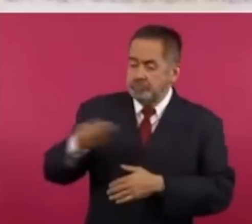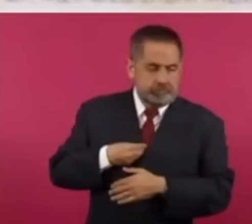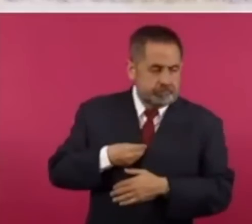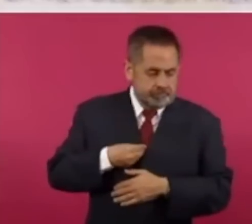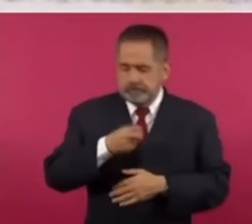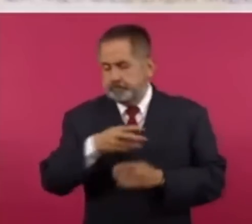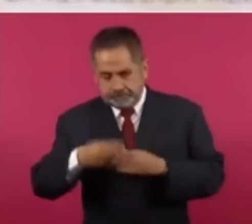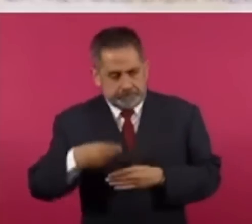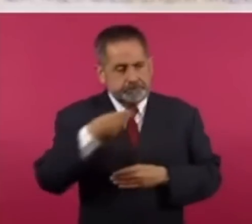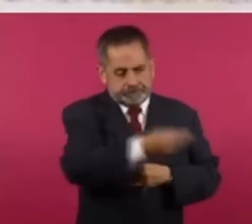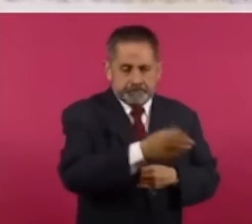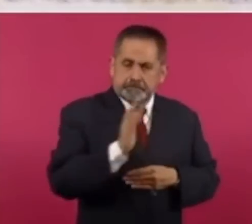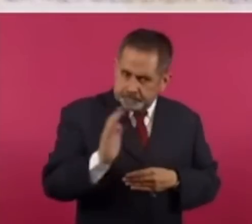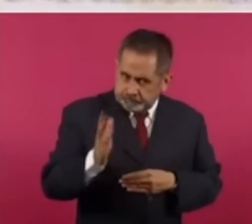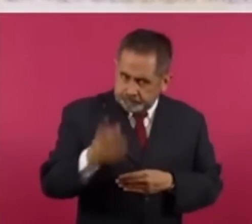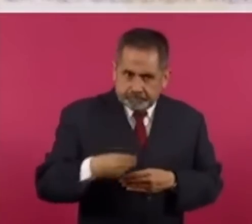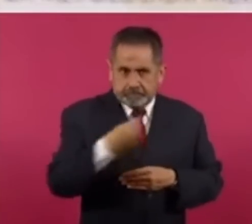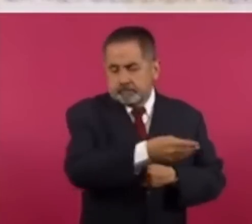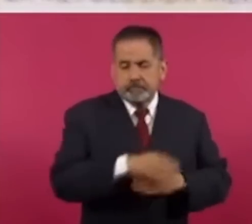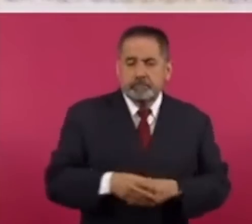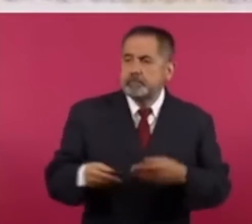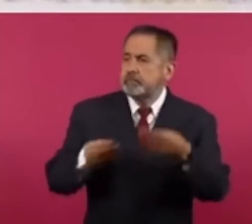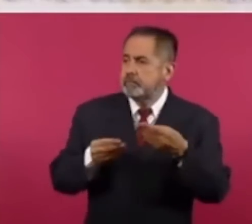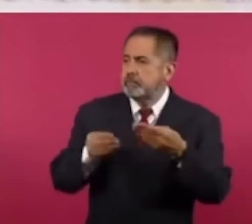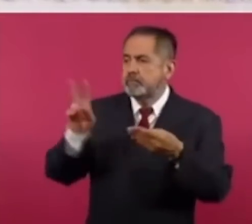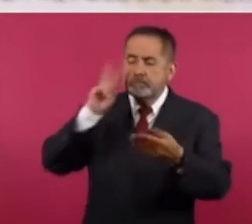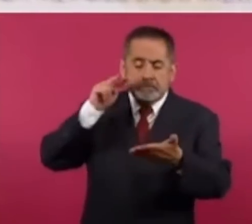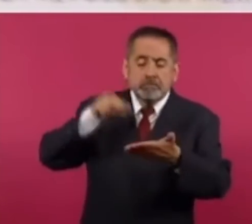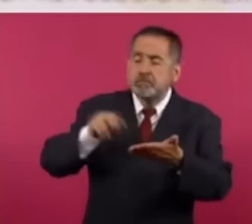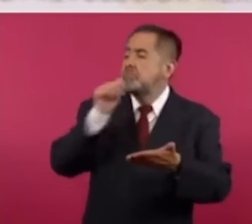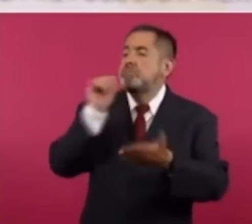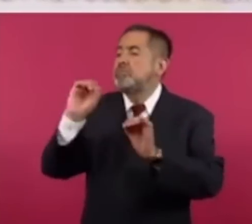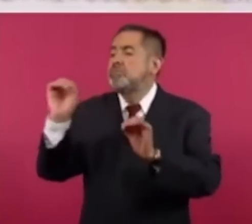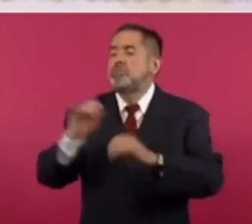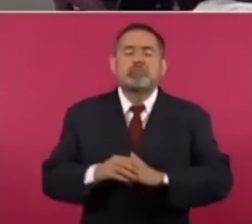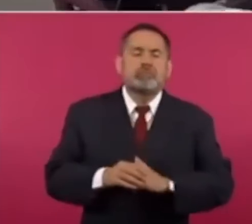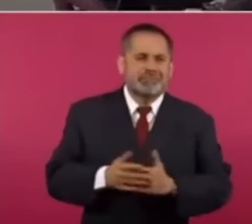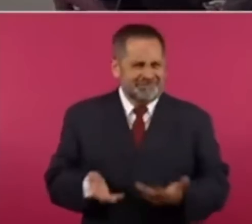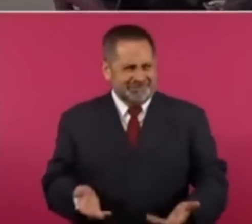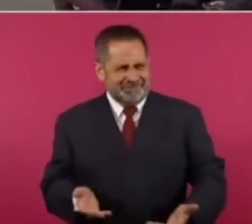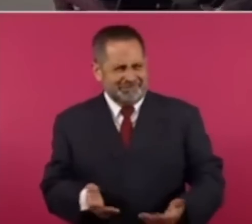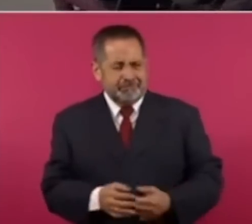Ya se le entregó el oficio, pero todavía no lo ha visto.